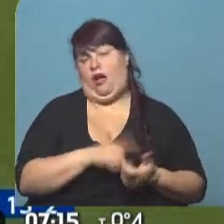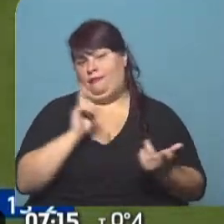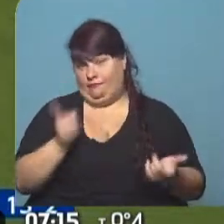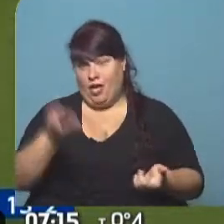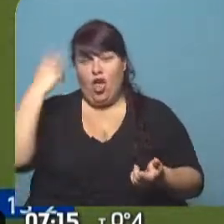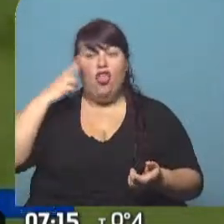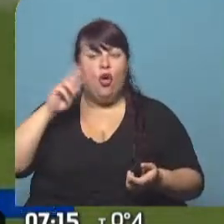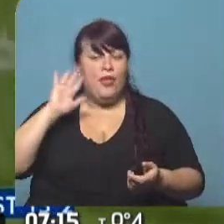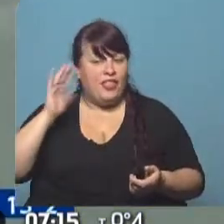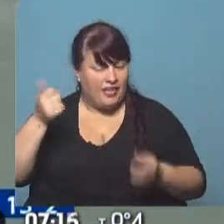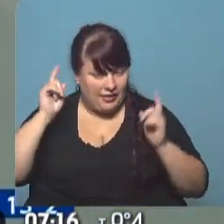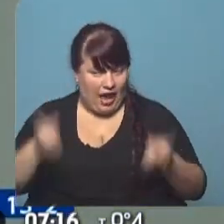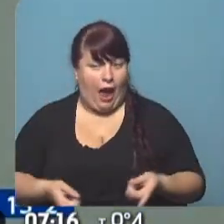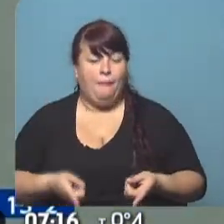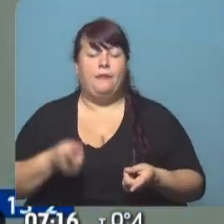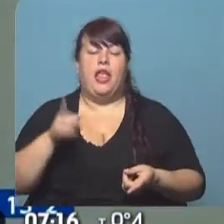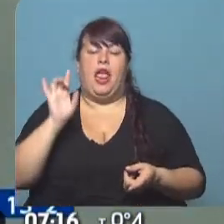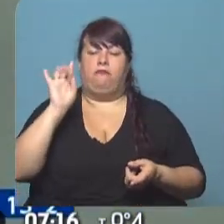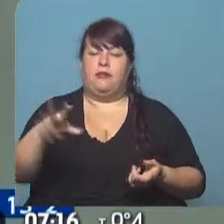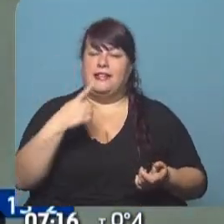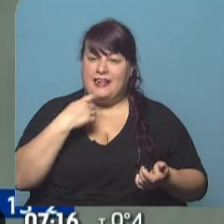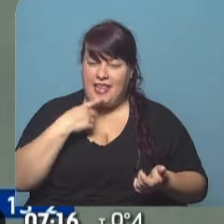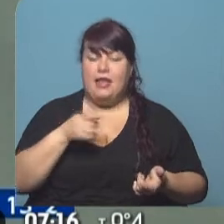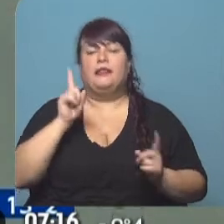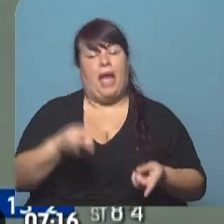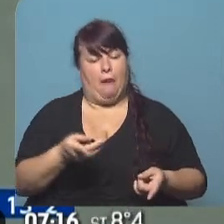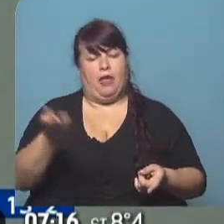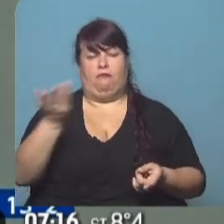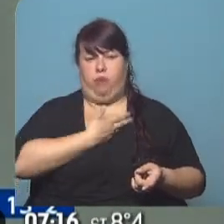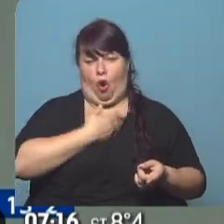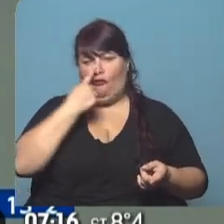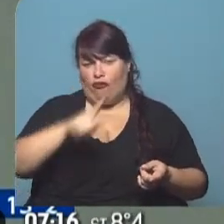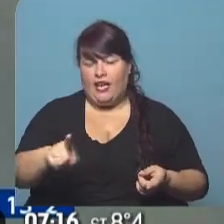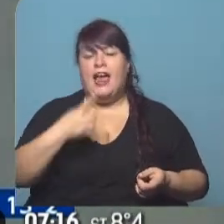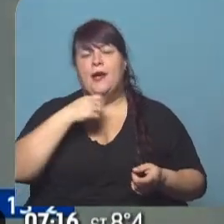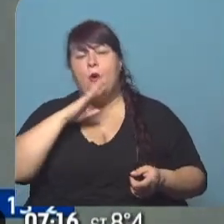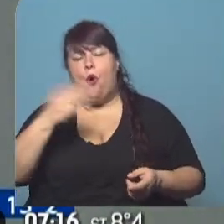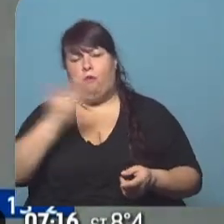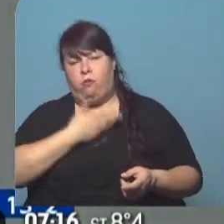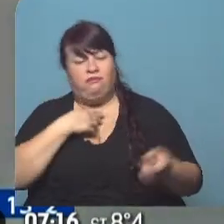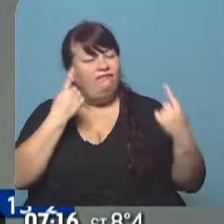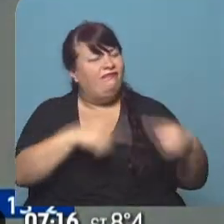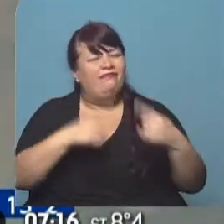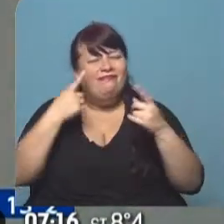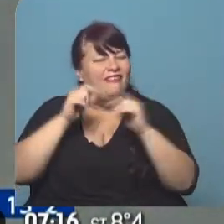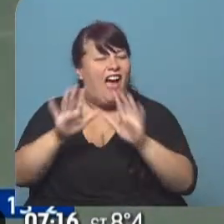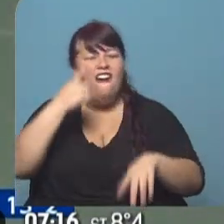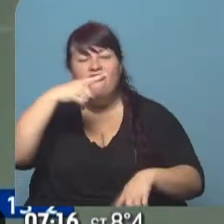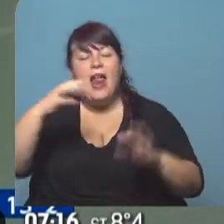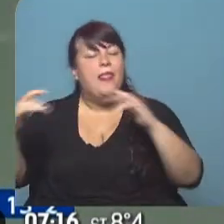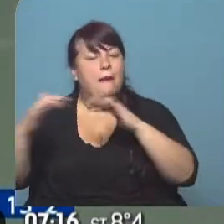en 2016. Le ha pasado también con River. También ha perdido finales con River y con Boca, aquellas controvertidas. Final de partido